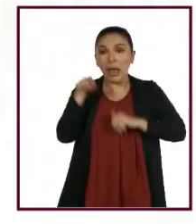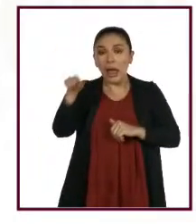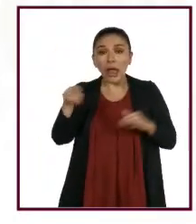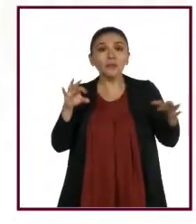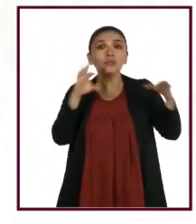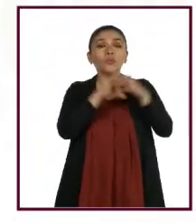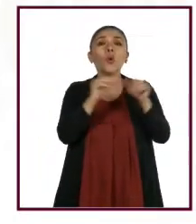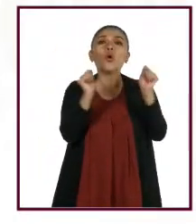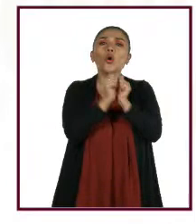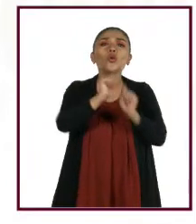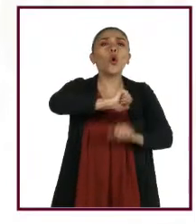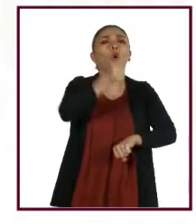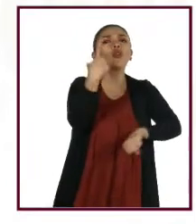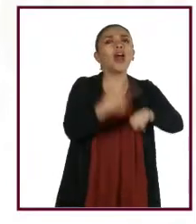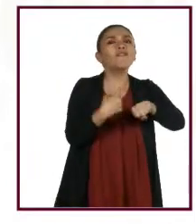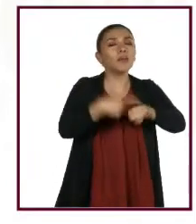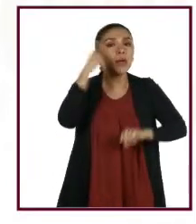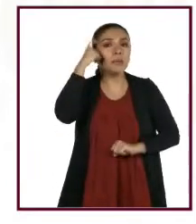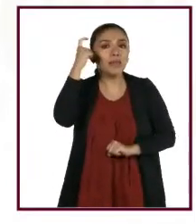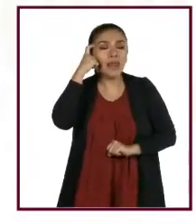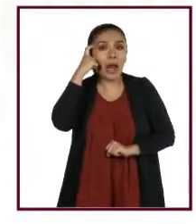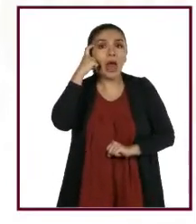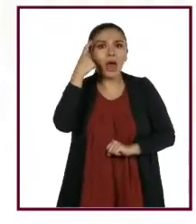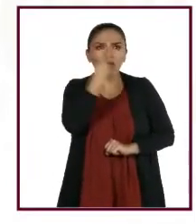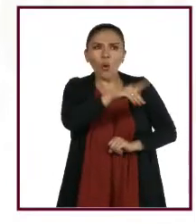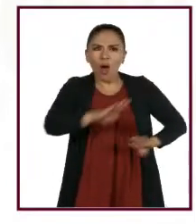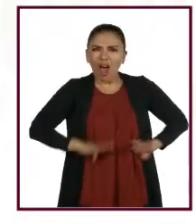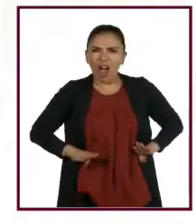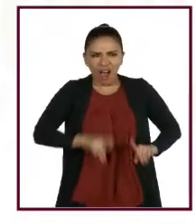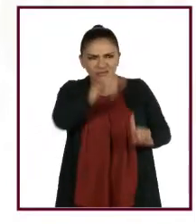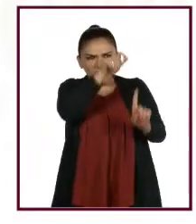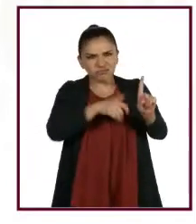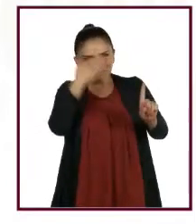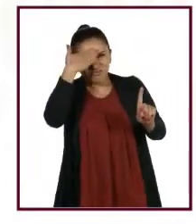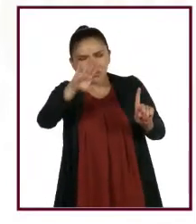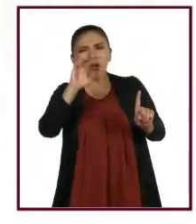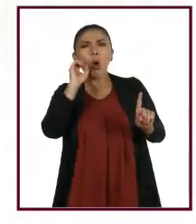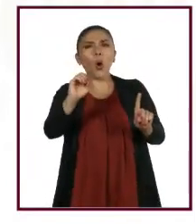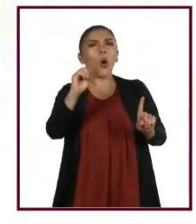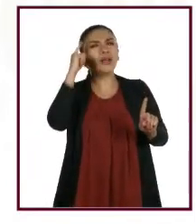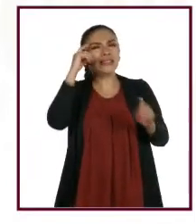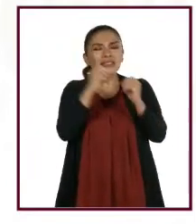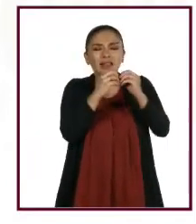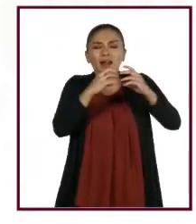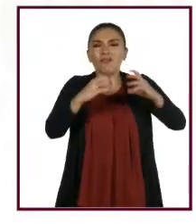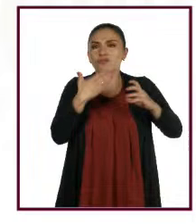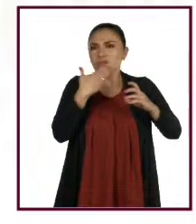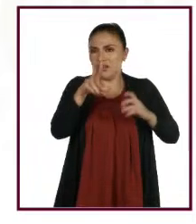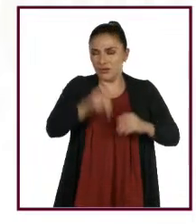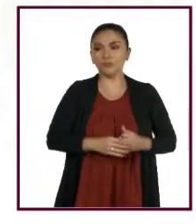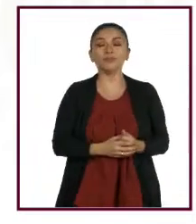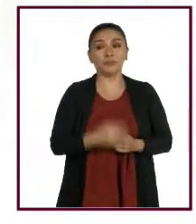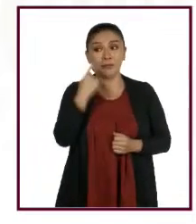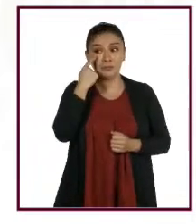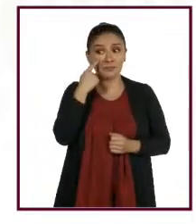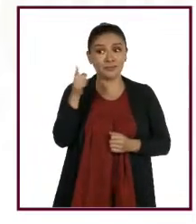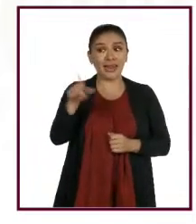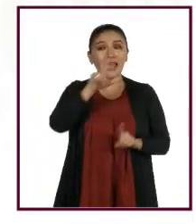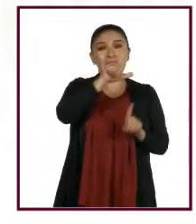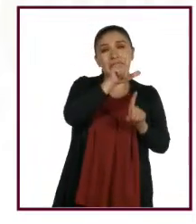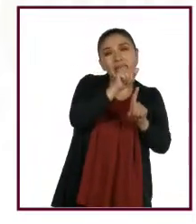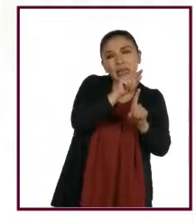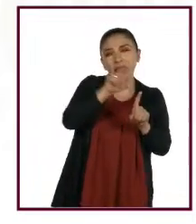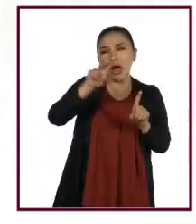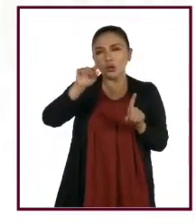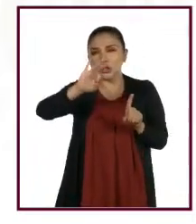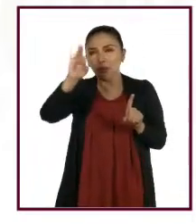algún otro tipo de padecimiento mental, del comportamiento o del neurodesarrollo. Por ejemplo, ahí tenemos que el 70 al